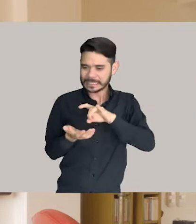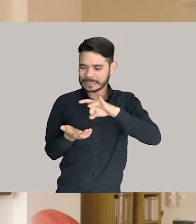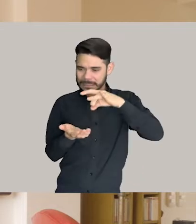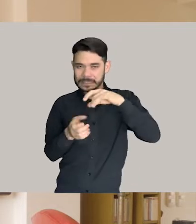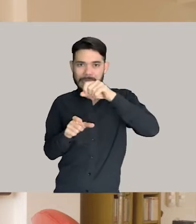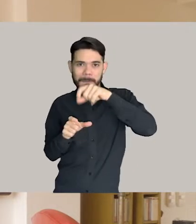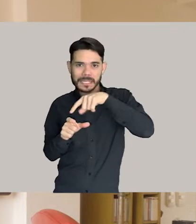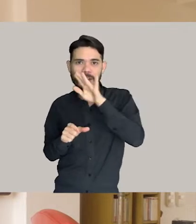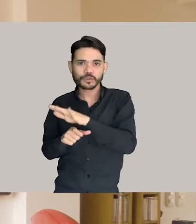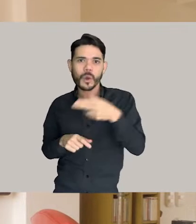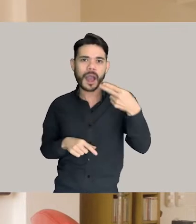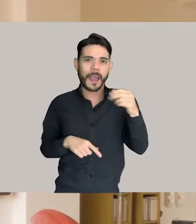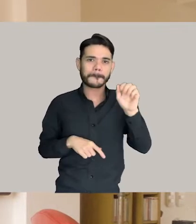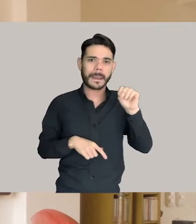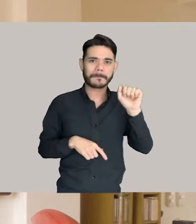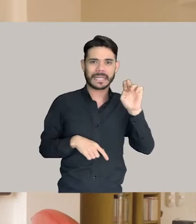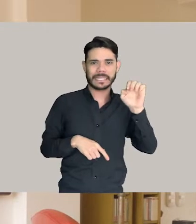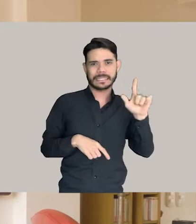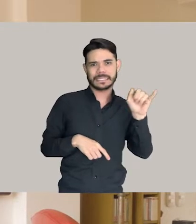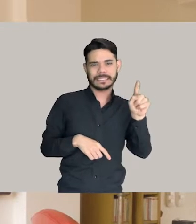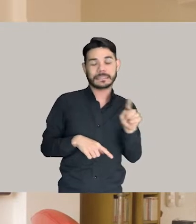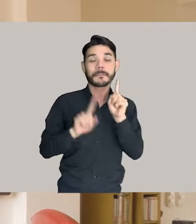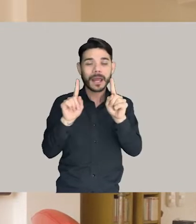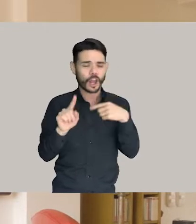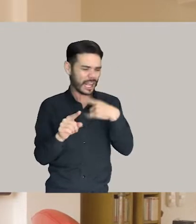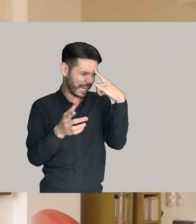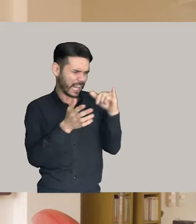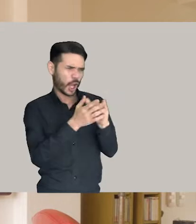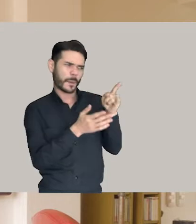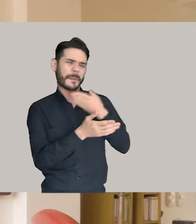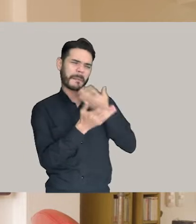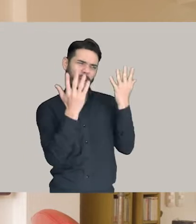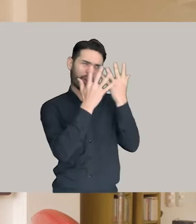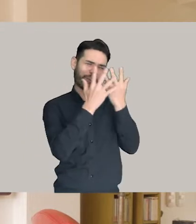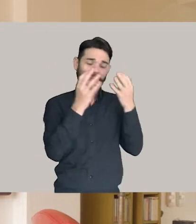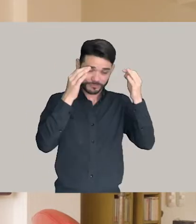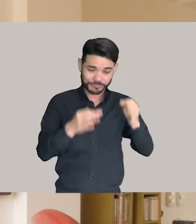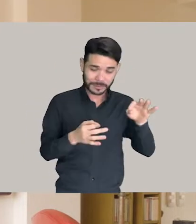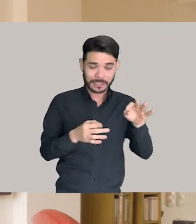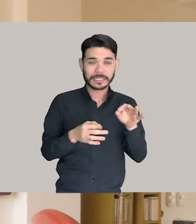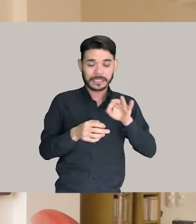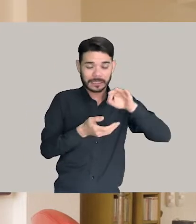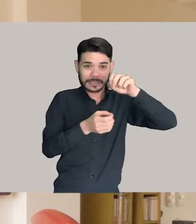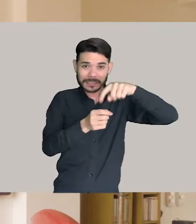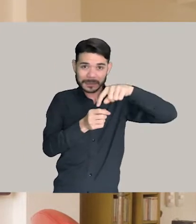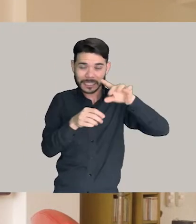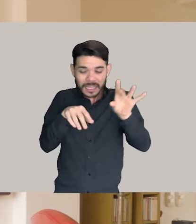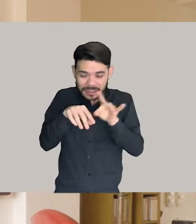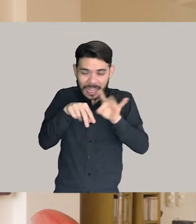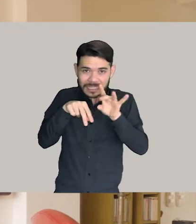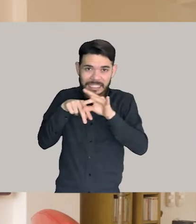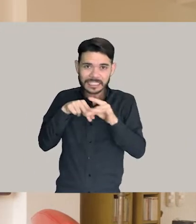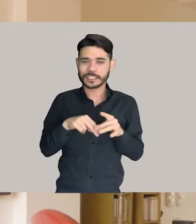que ella estaba un poco confundida. El amamelis no tiene esas semillitas que se pegan. Pero de todas